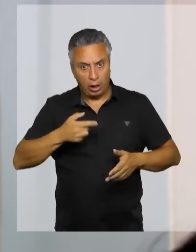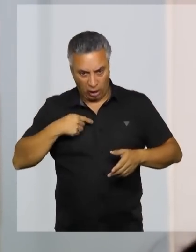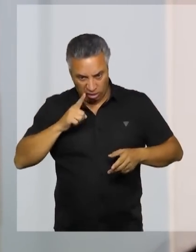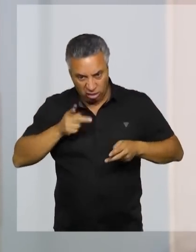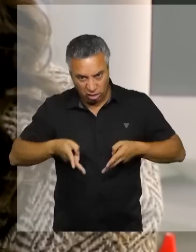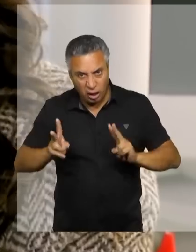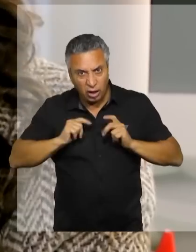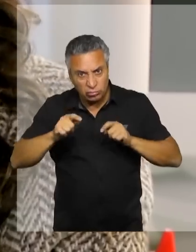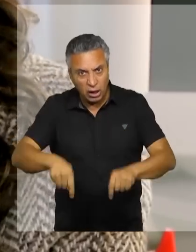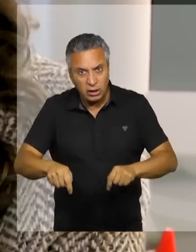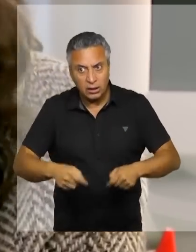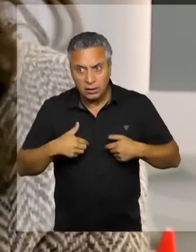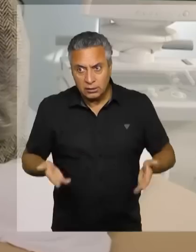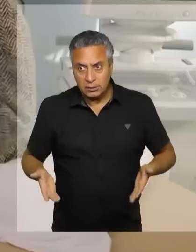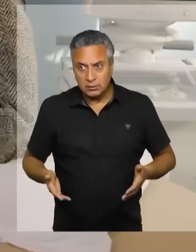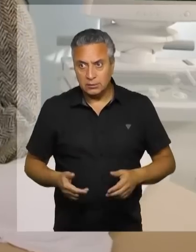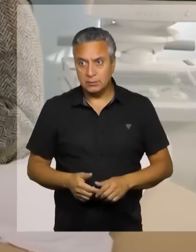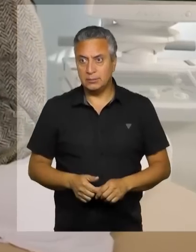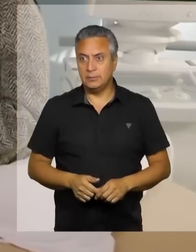Uy.